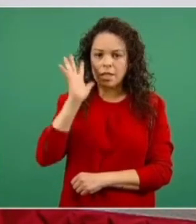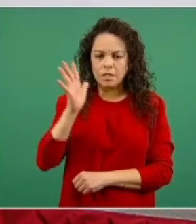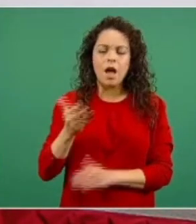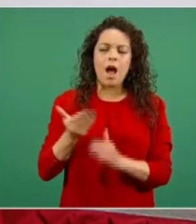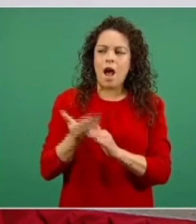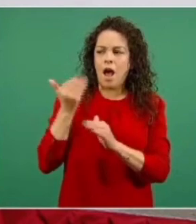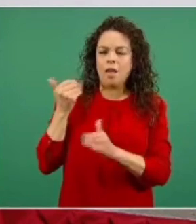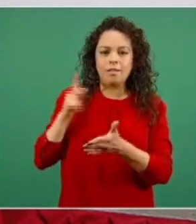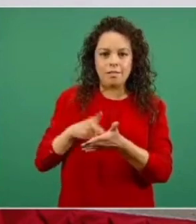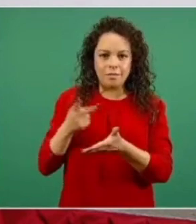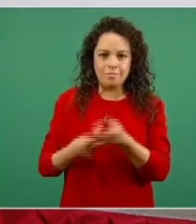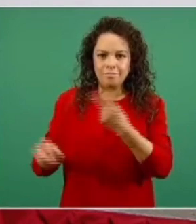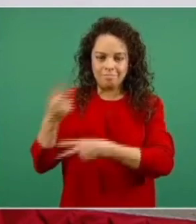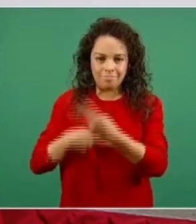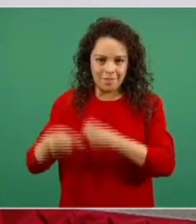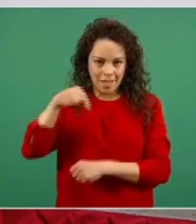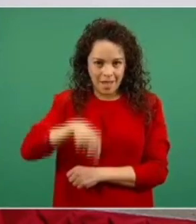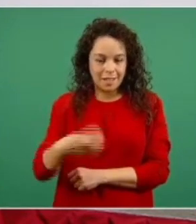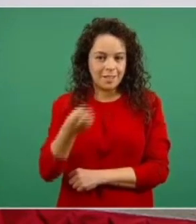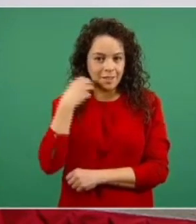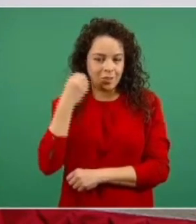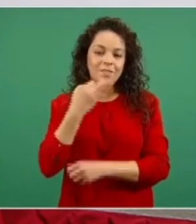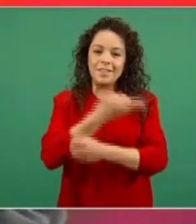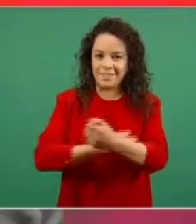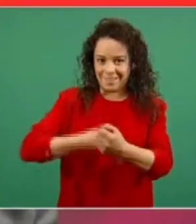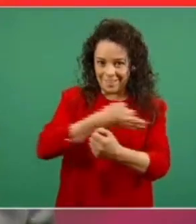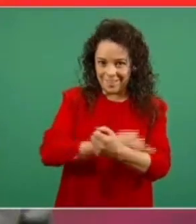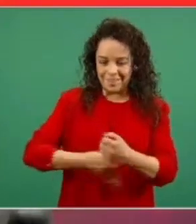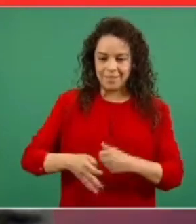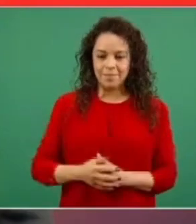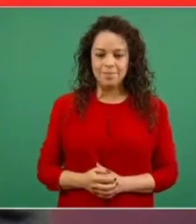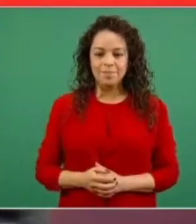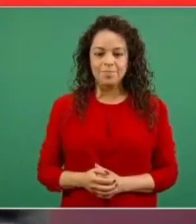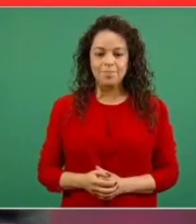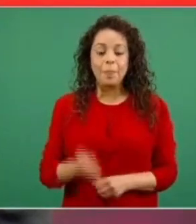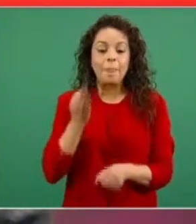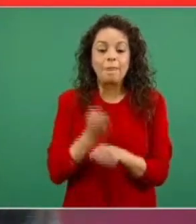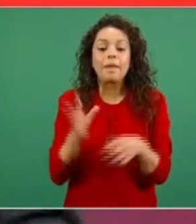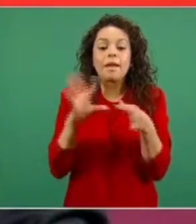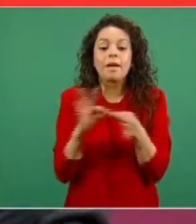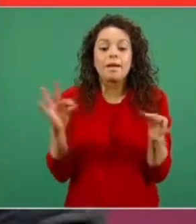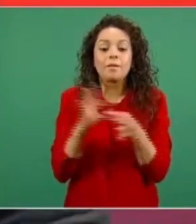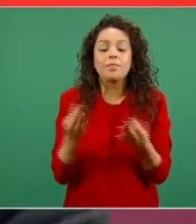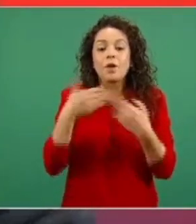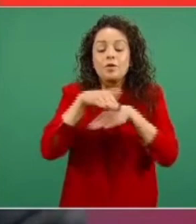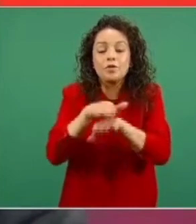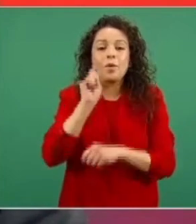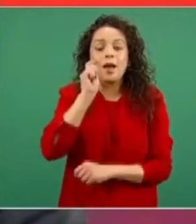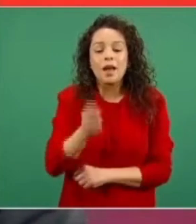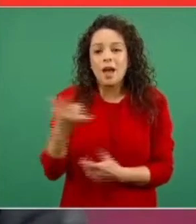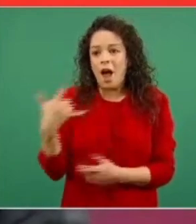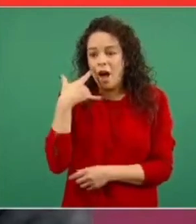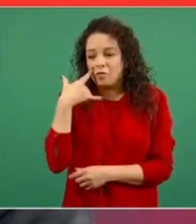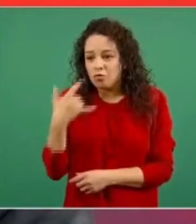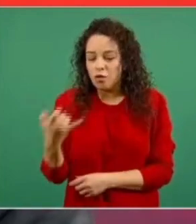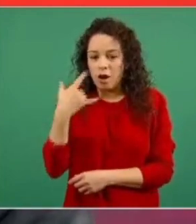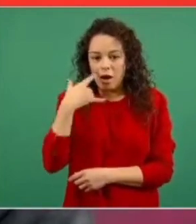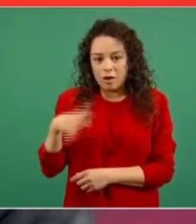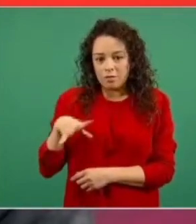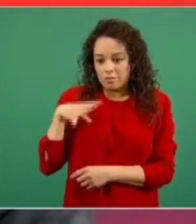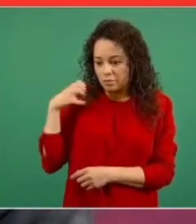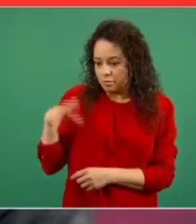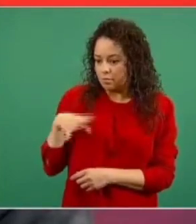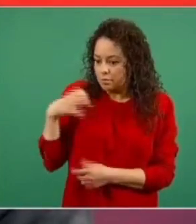varias de las conferencias vespertinas, quien nos hablará del esfuerzo que ha hecho